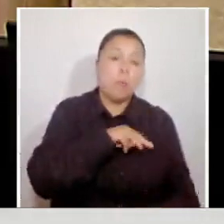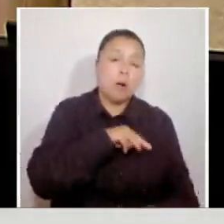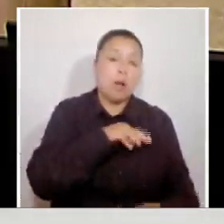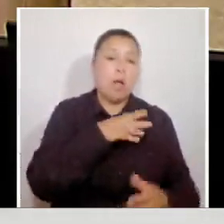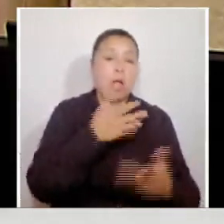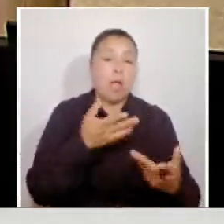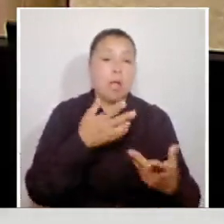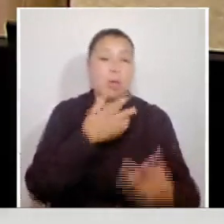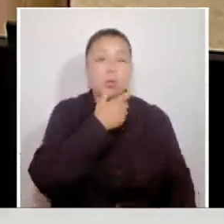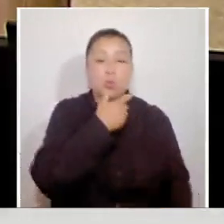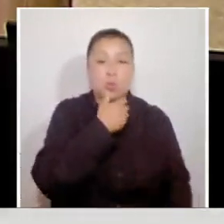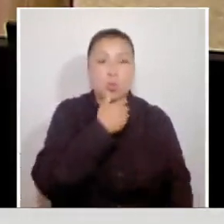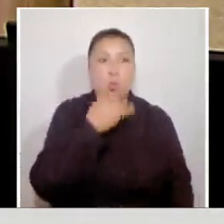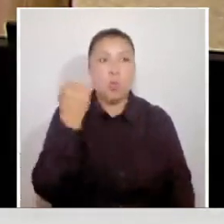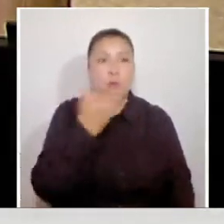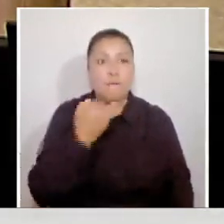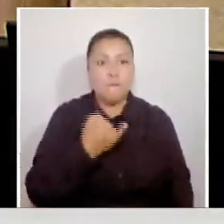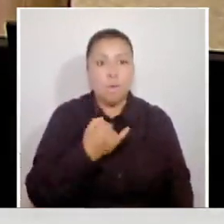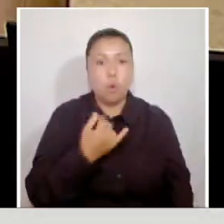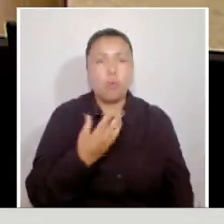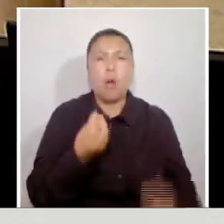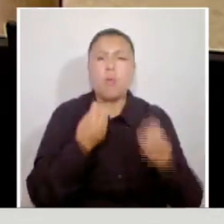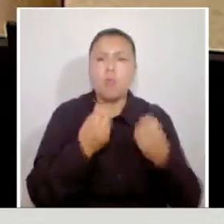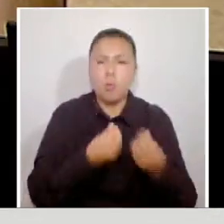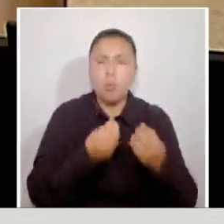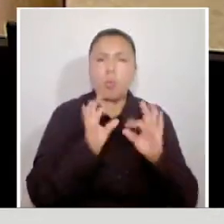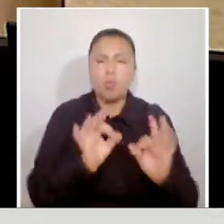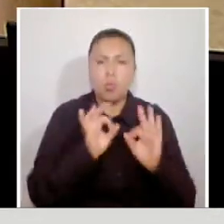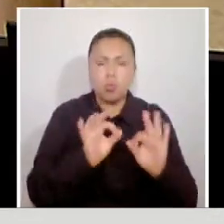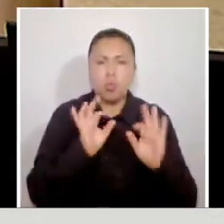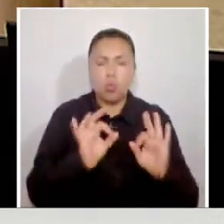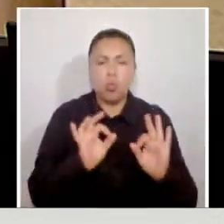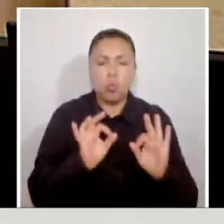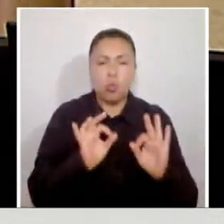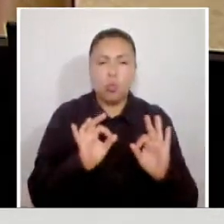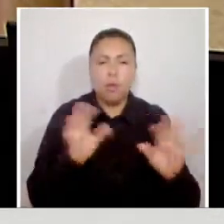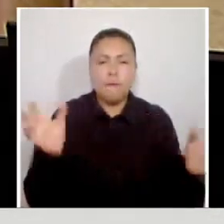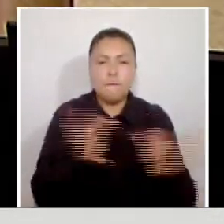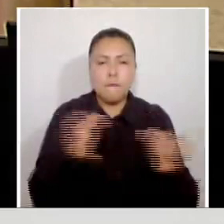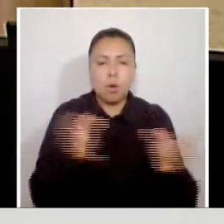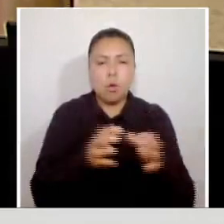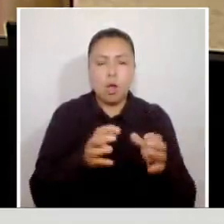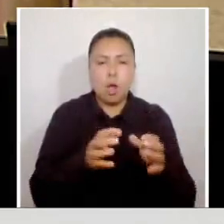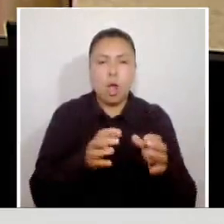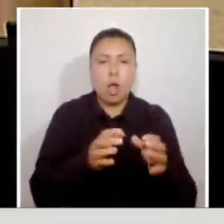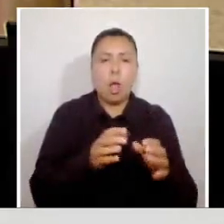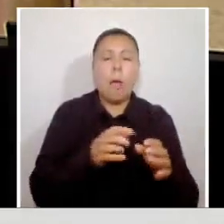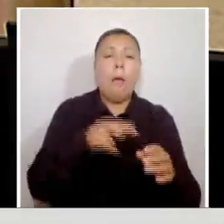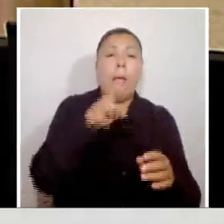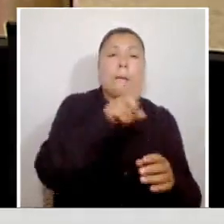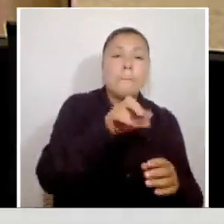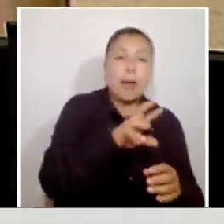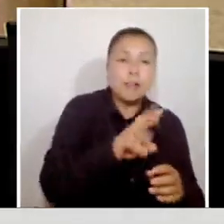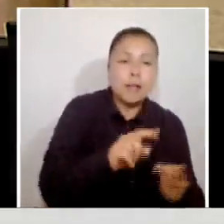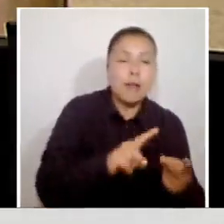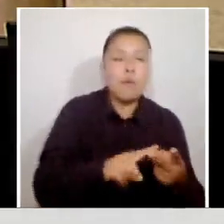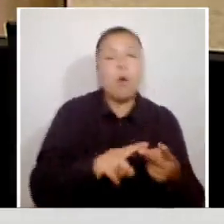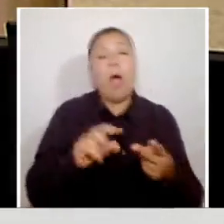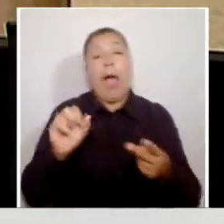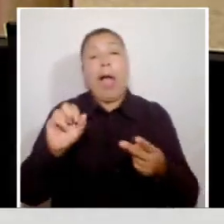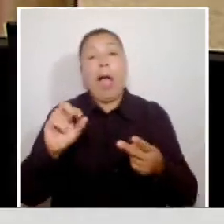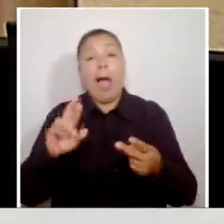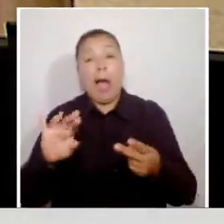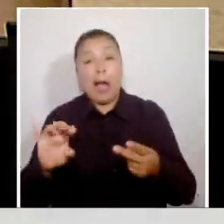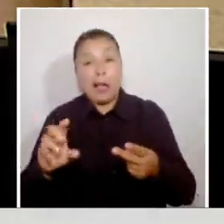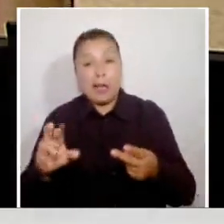duda una forma muy común y normalizada de violencia pasivo agresiva que termina dañando el